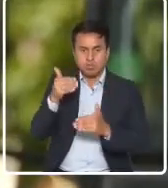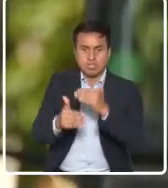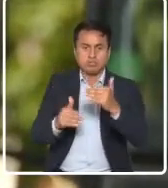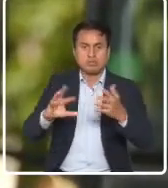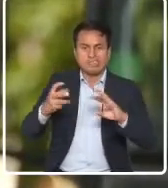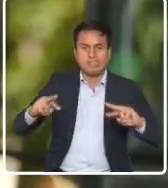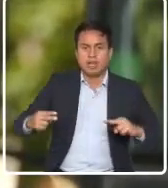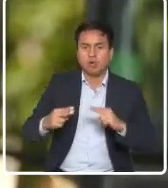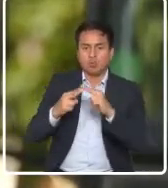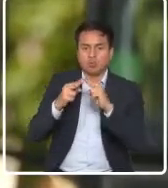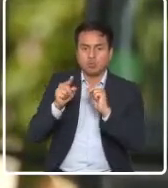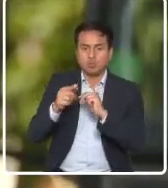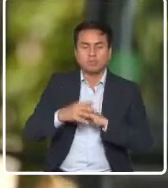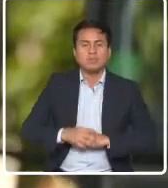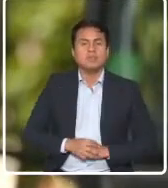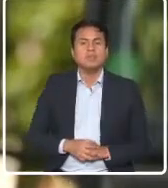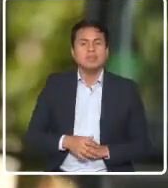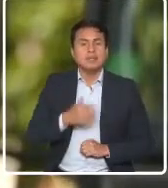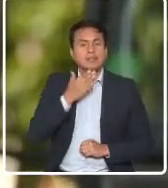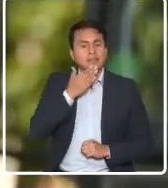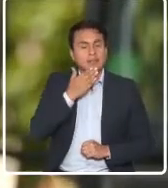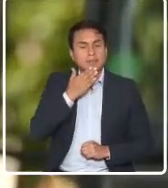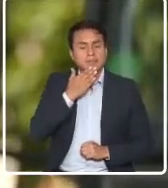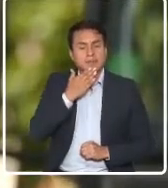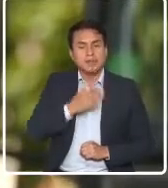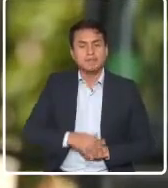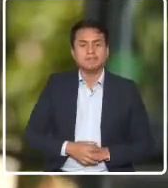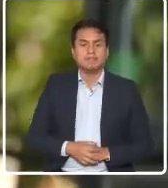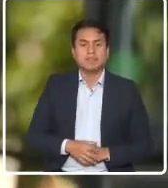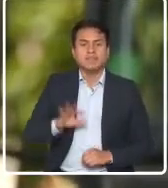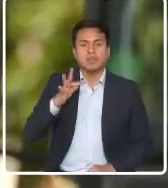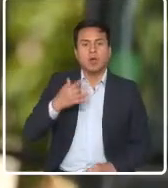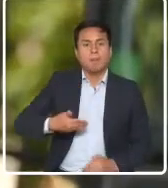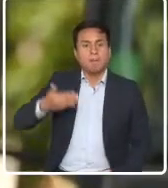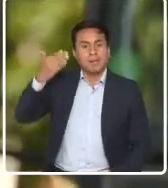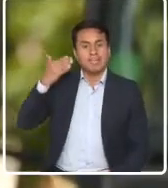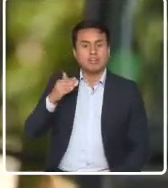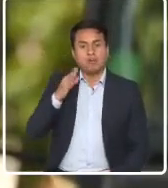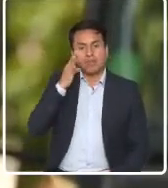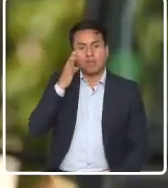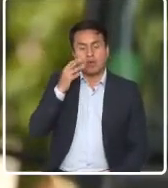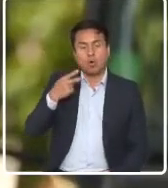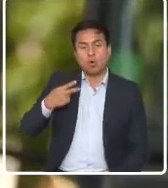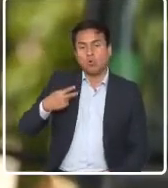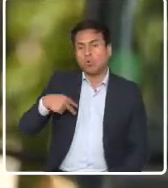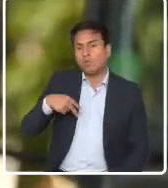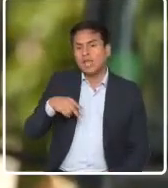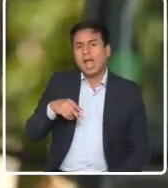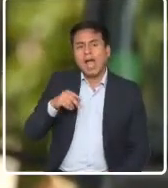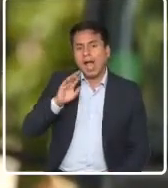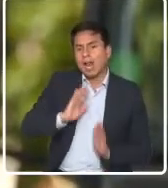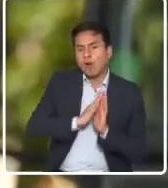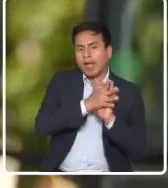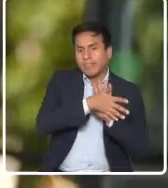de reconstrucción. También en febrero pasado, en Biobío, Ñuble, en